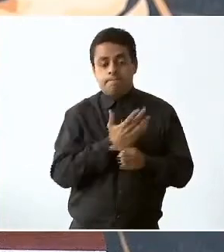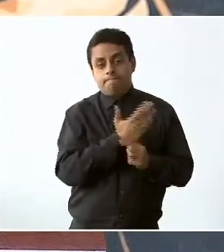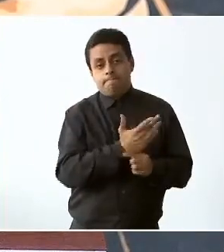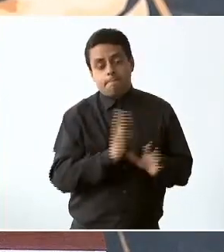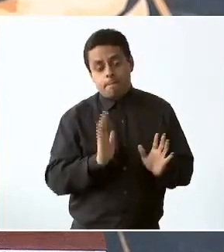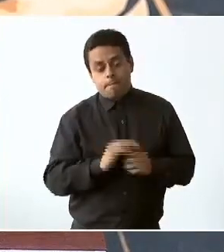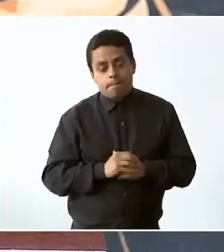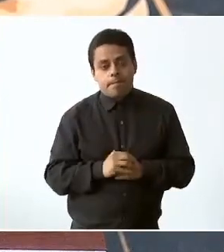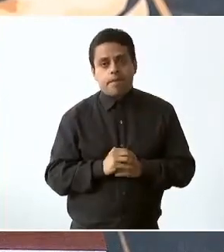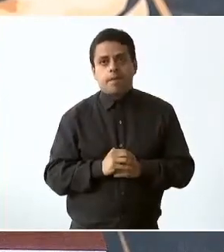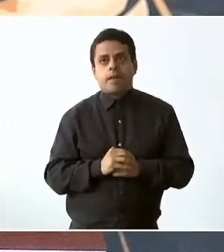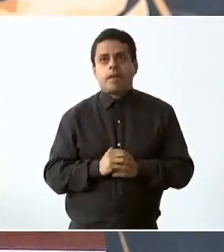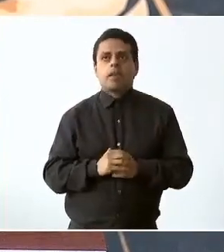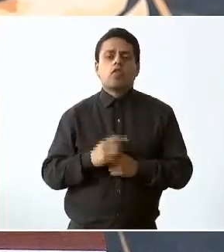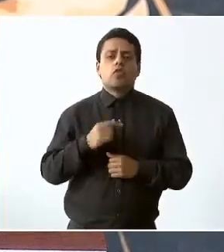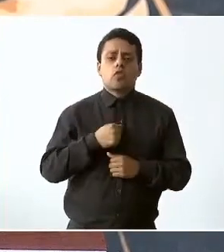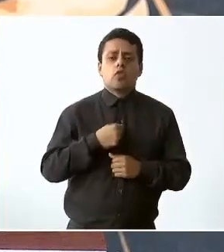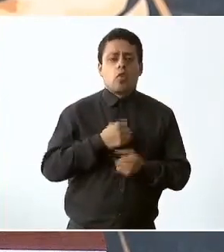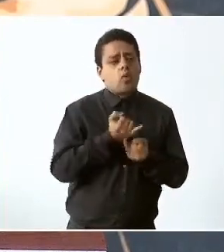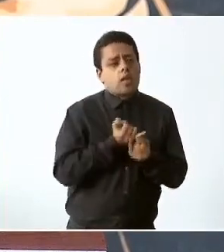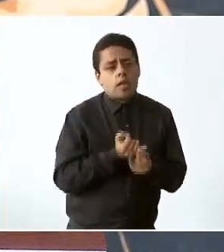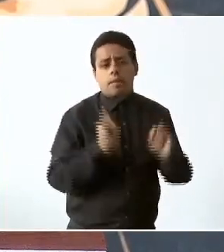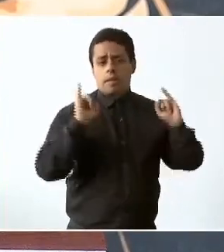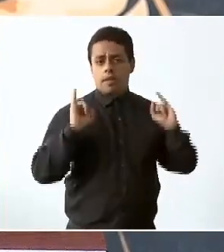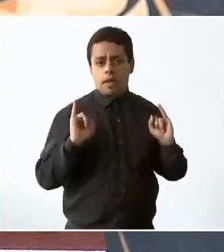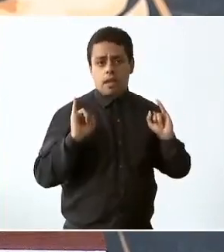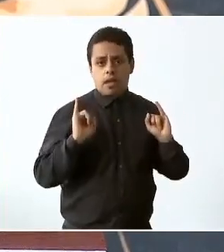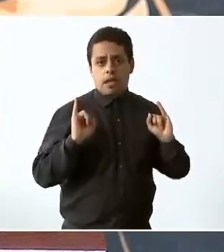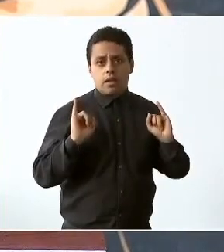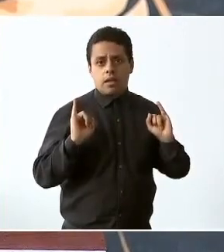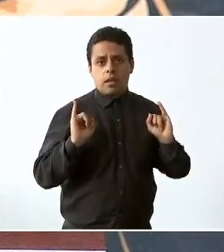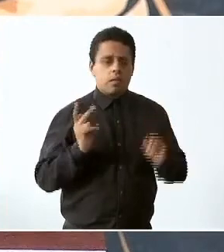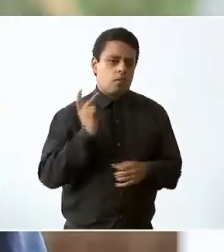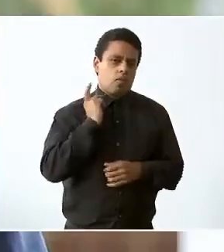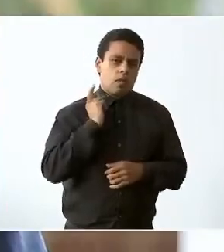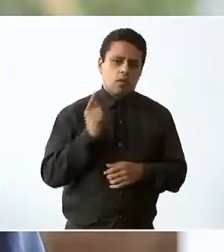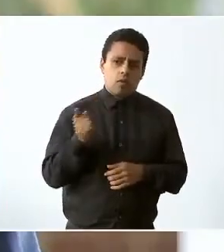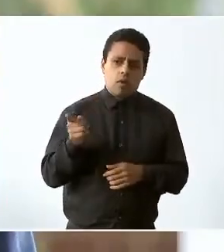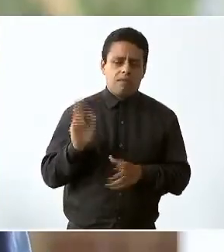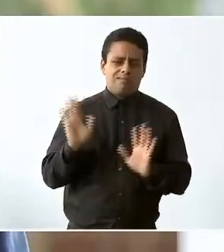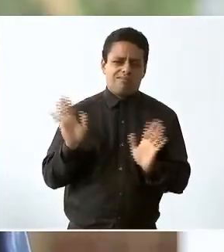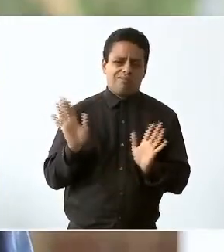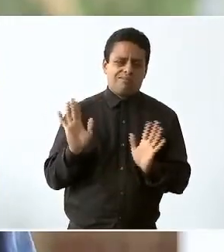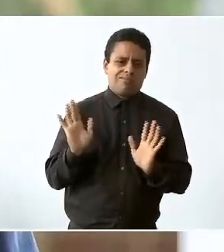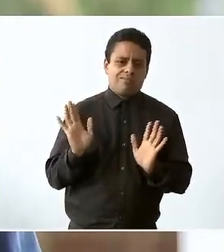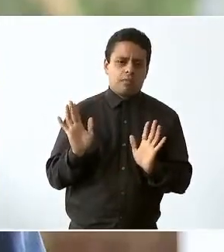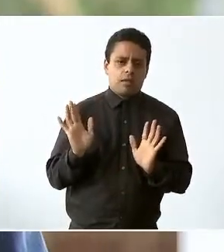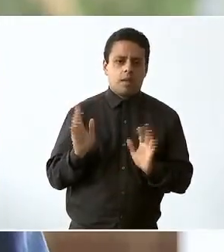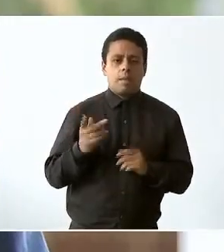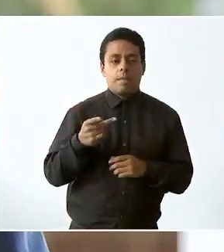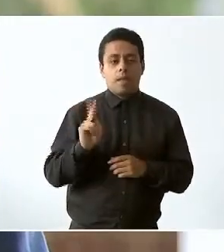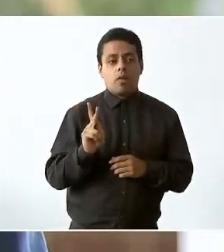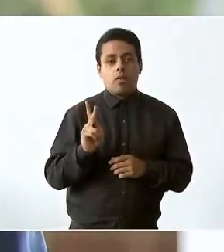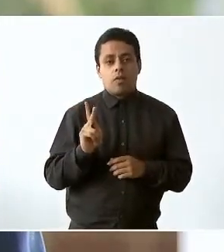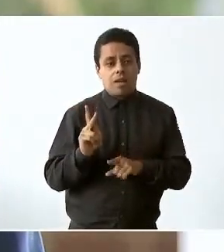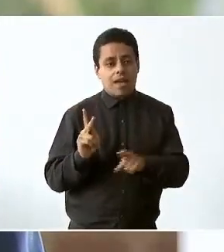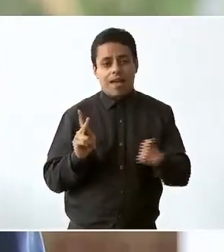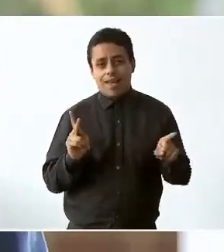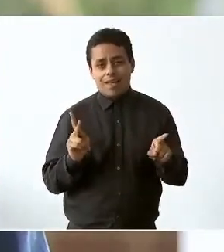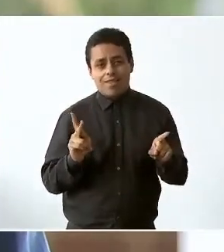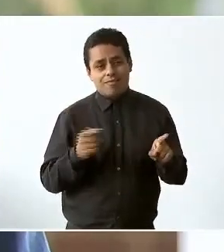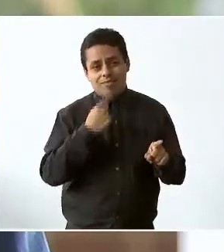afirmando que son independientes y apolíticos, cuando en realidad